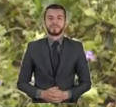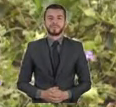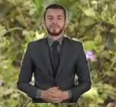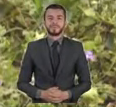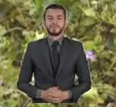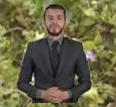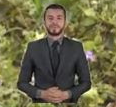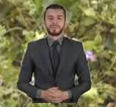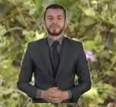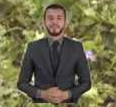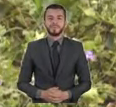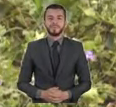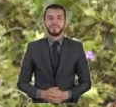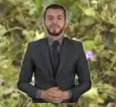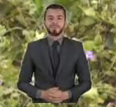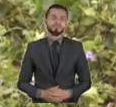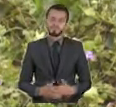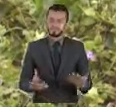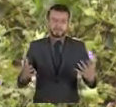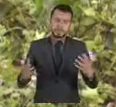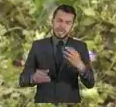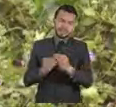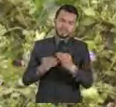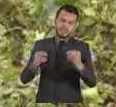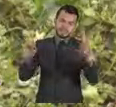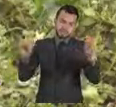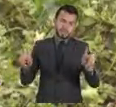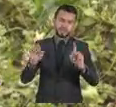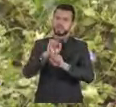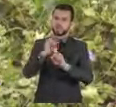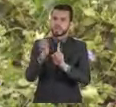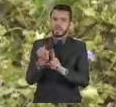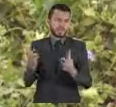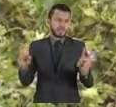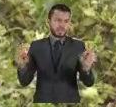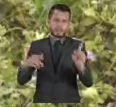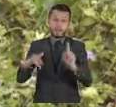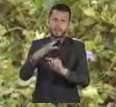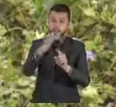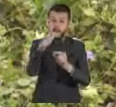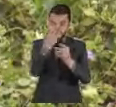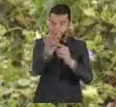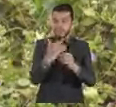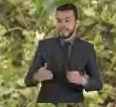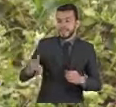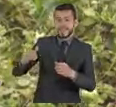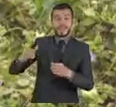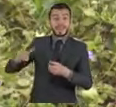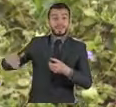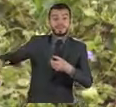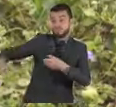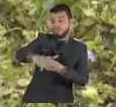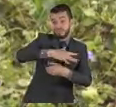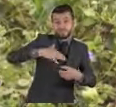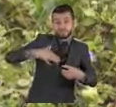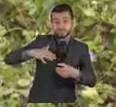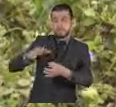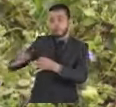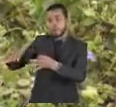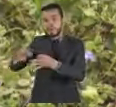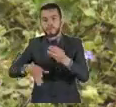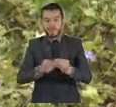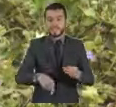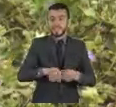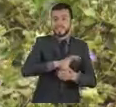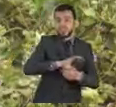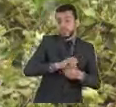Y hay una infinidad de temas sociales, ambientales. En el caso de la región metropolitana, decidimos expresamente no crear